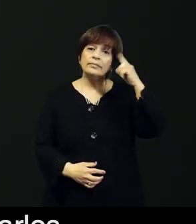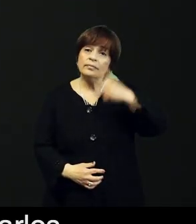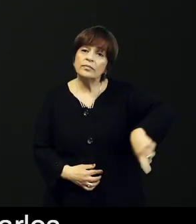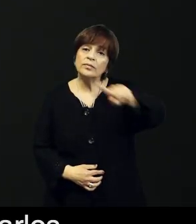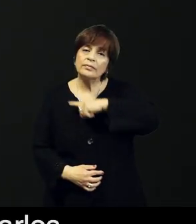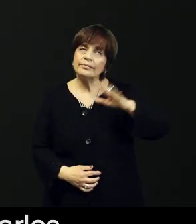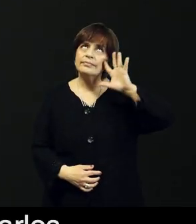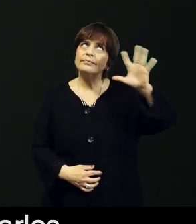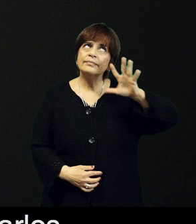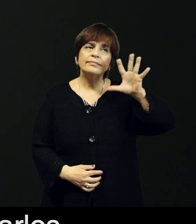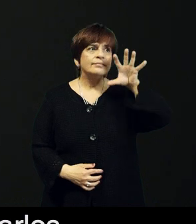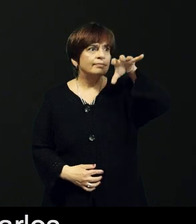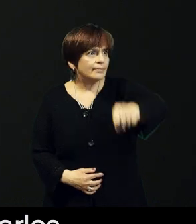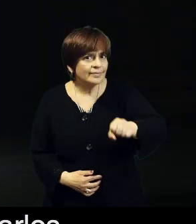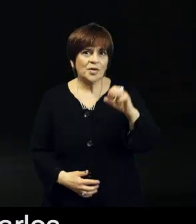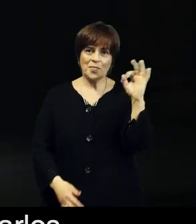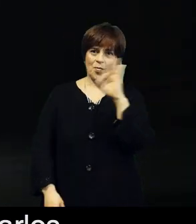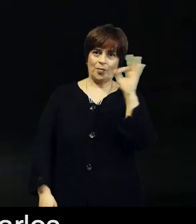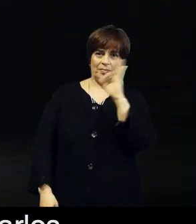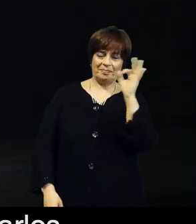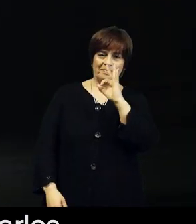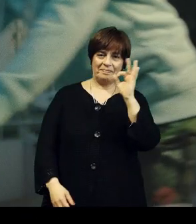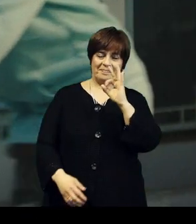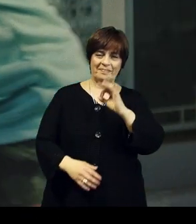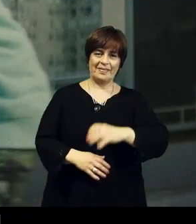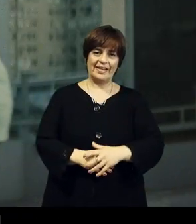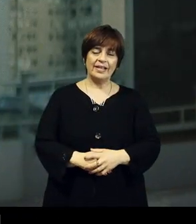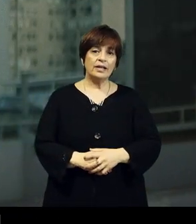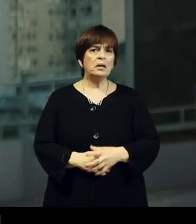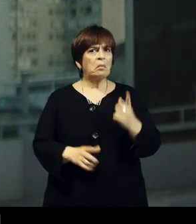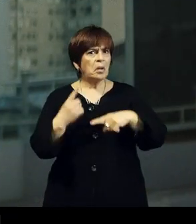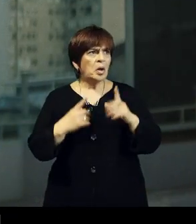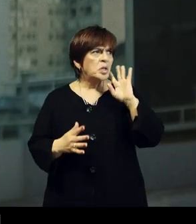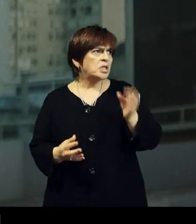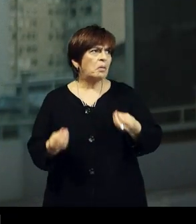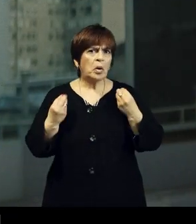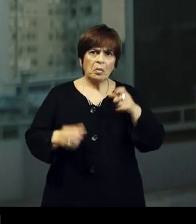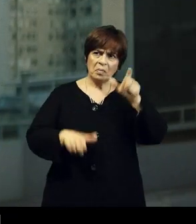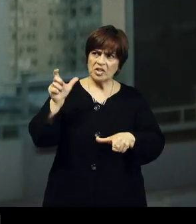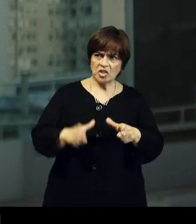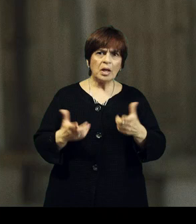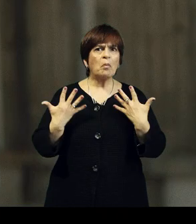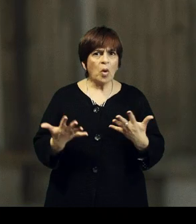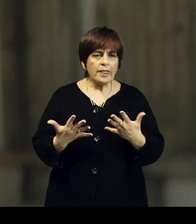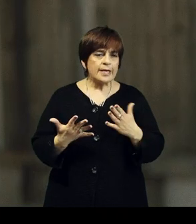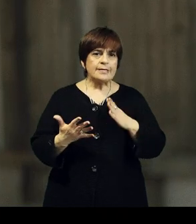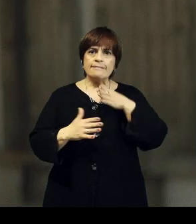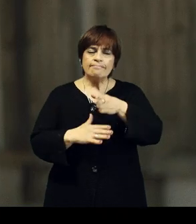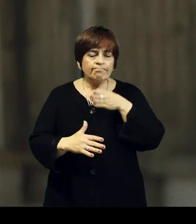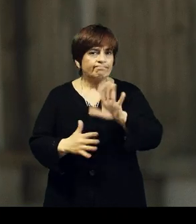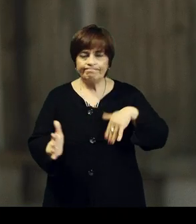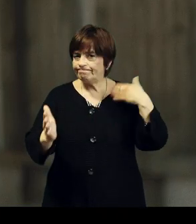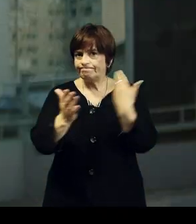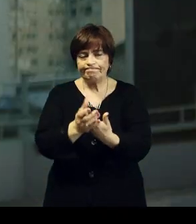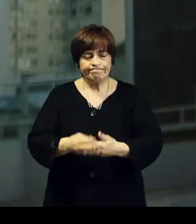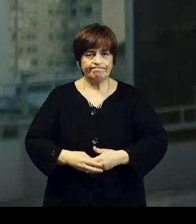Pensemos en sueños y en tener la oportunidad de alcanzarlos. ¿Pero cómo sabemos si una persona tiene potencial si ni siquiera puede